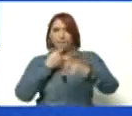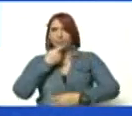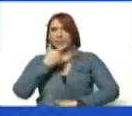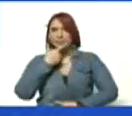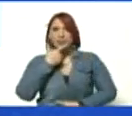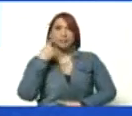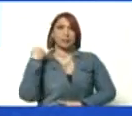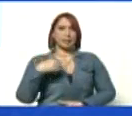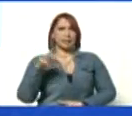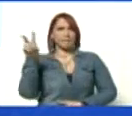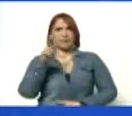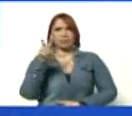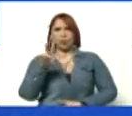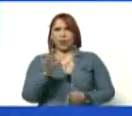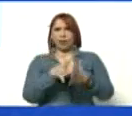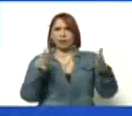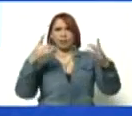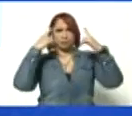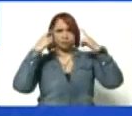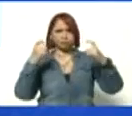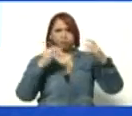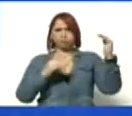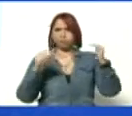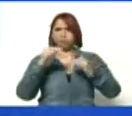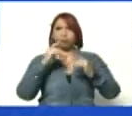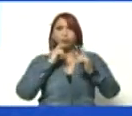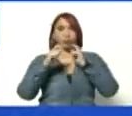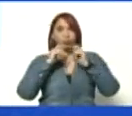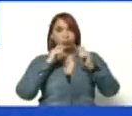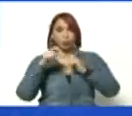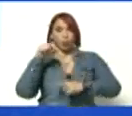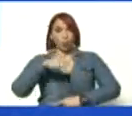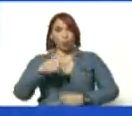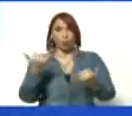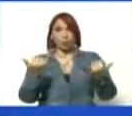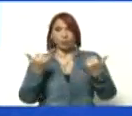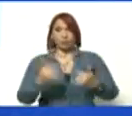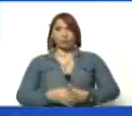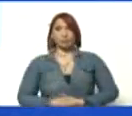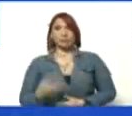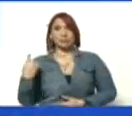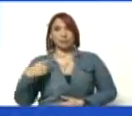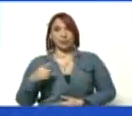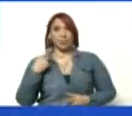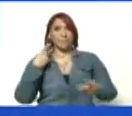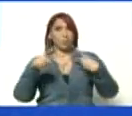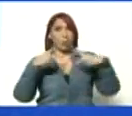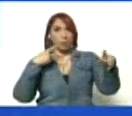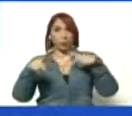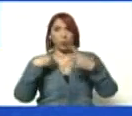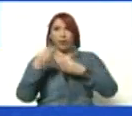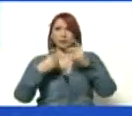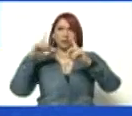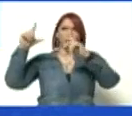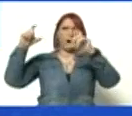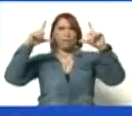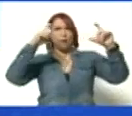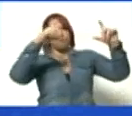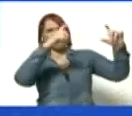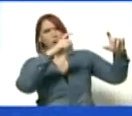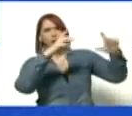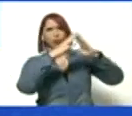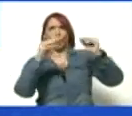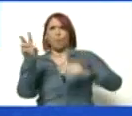Venezuela, las grandes potencialidades en turismo. Ahorita tenemos muchos tiktokers haciéndose fotos en todos lados en